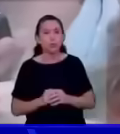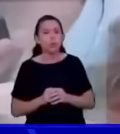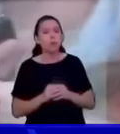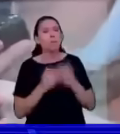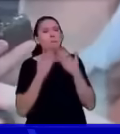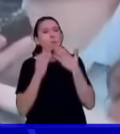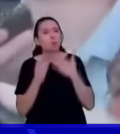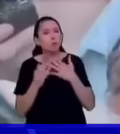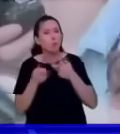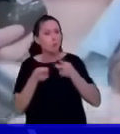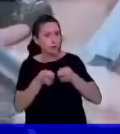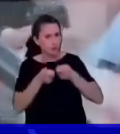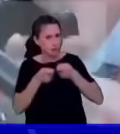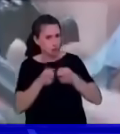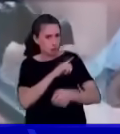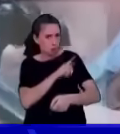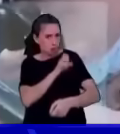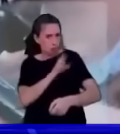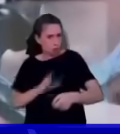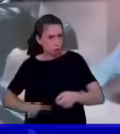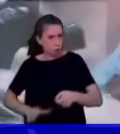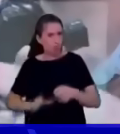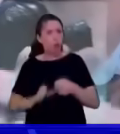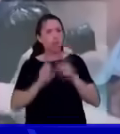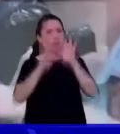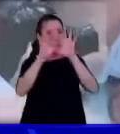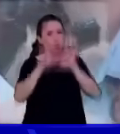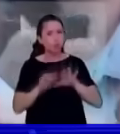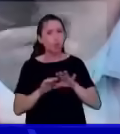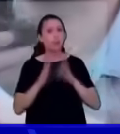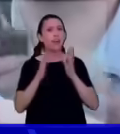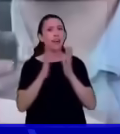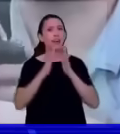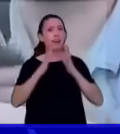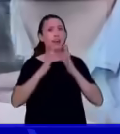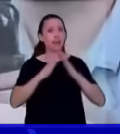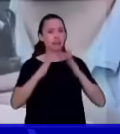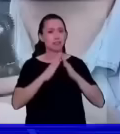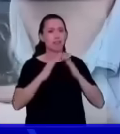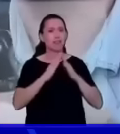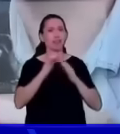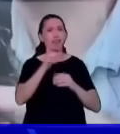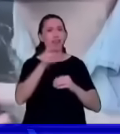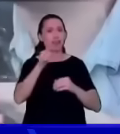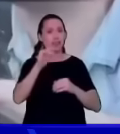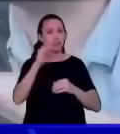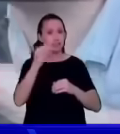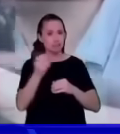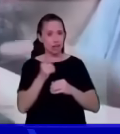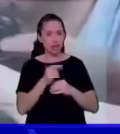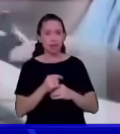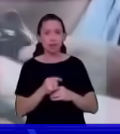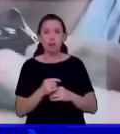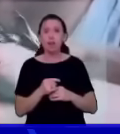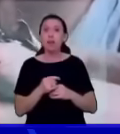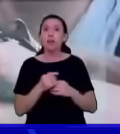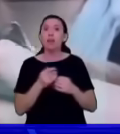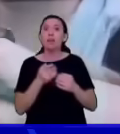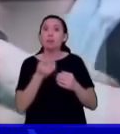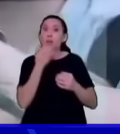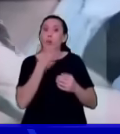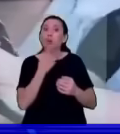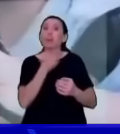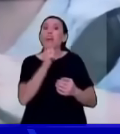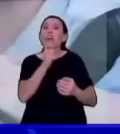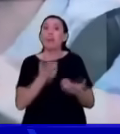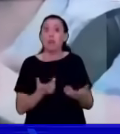presión del Ejecutivo para que un informe de Casa de Galicia fuera desfavorable? Lo está informando un periodista. Sí, lo leí. Estaría bueno que diga quién.